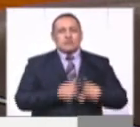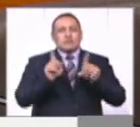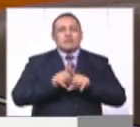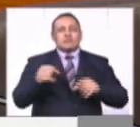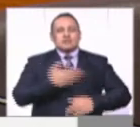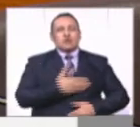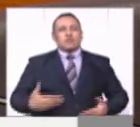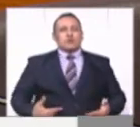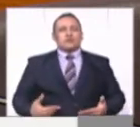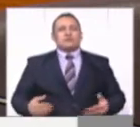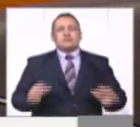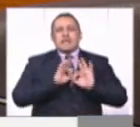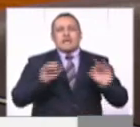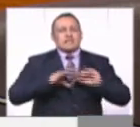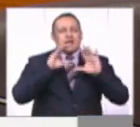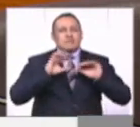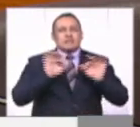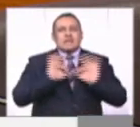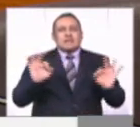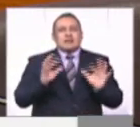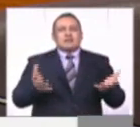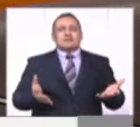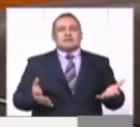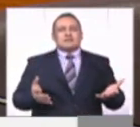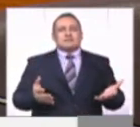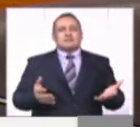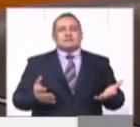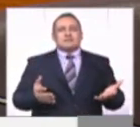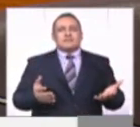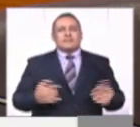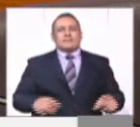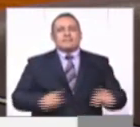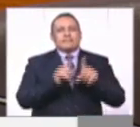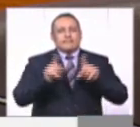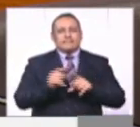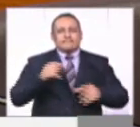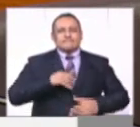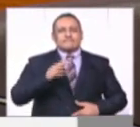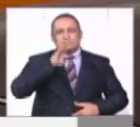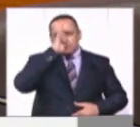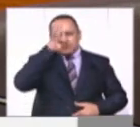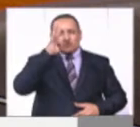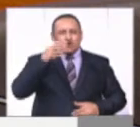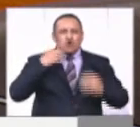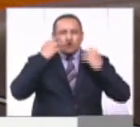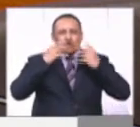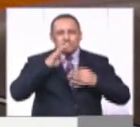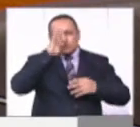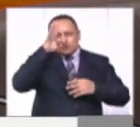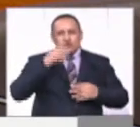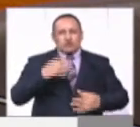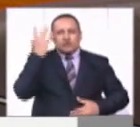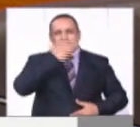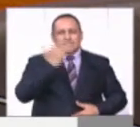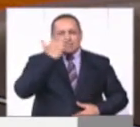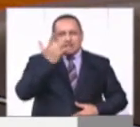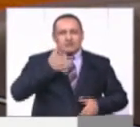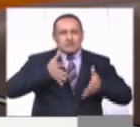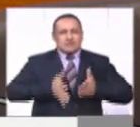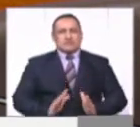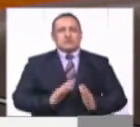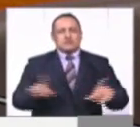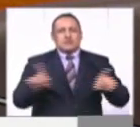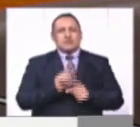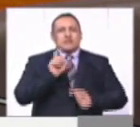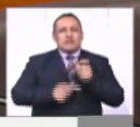este gobierno nadie dice nada Los Serranos los afrodescendientes